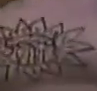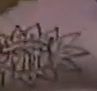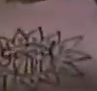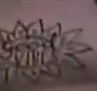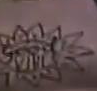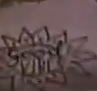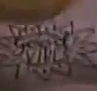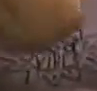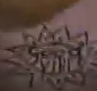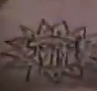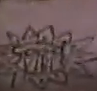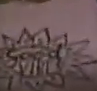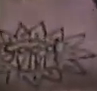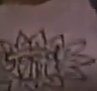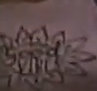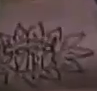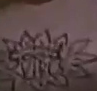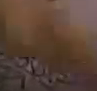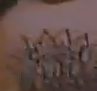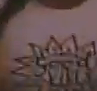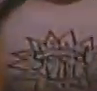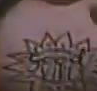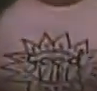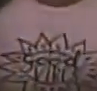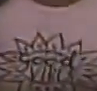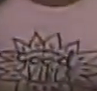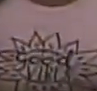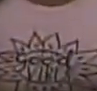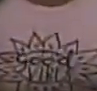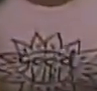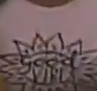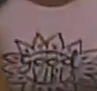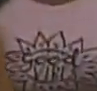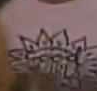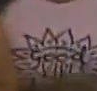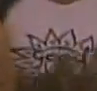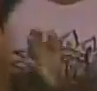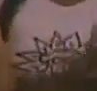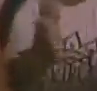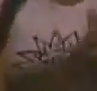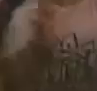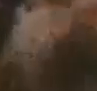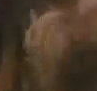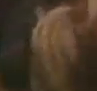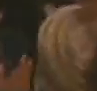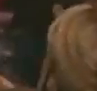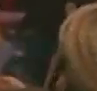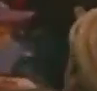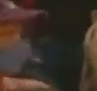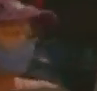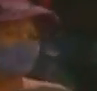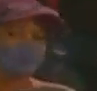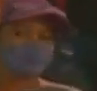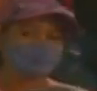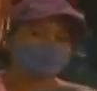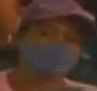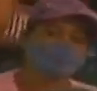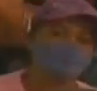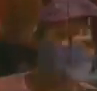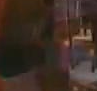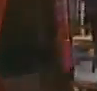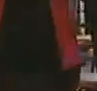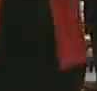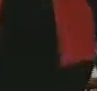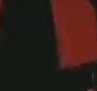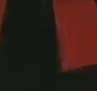varias instituciones que estarán ahora en lo que será la administración de la gobernación de Anzoátegui, que se ha ordenado también